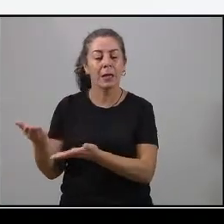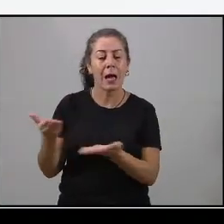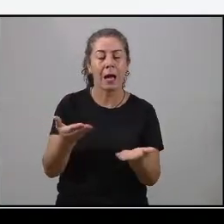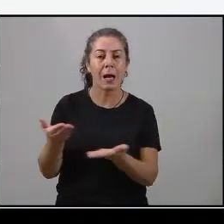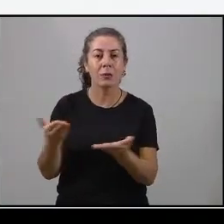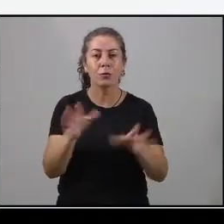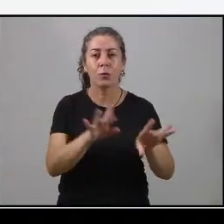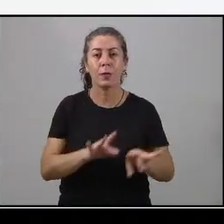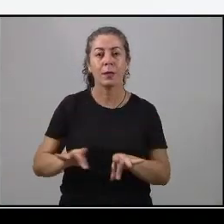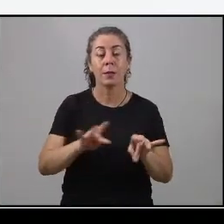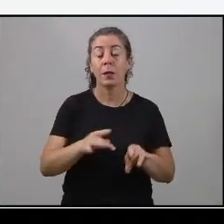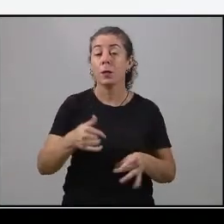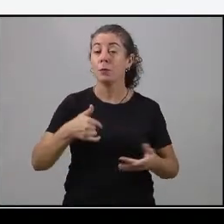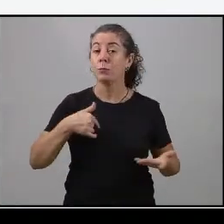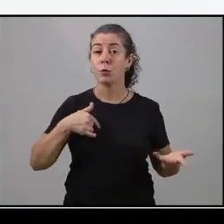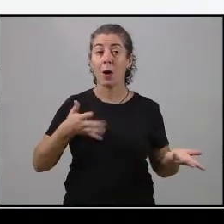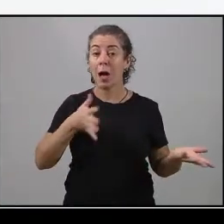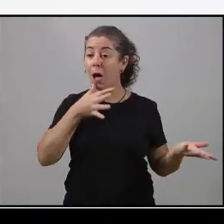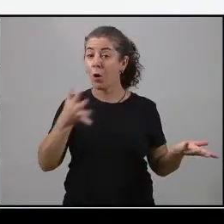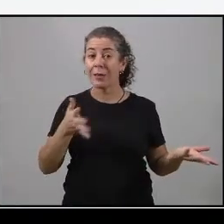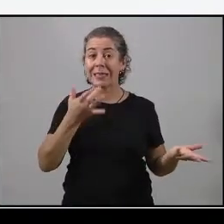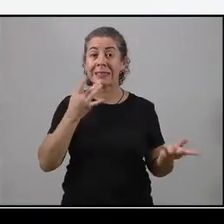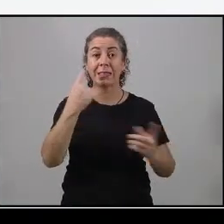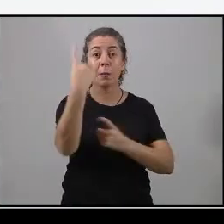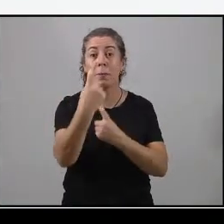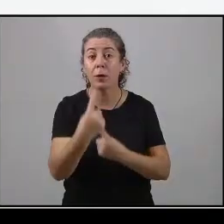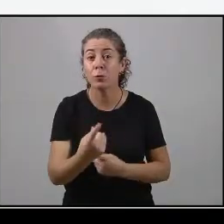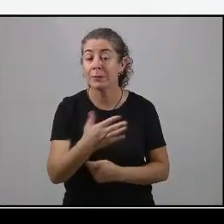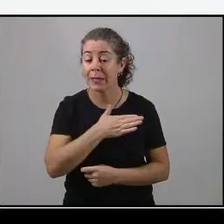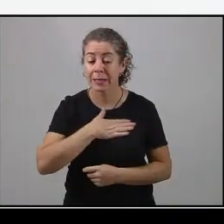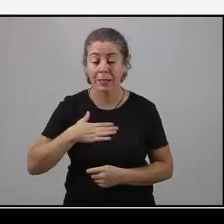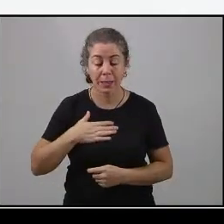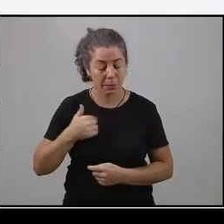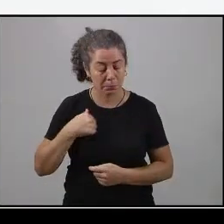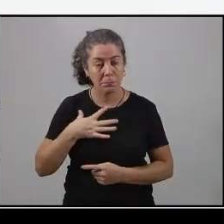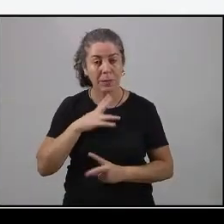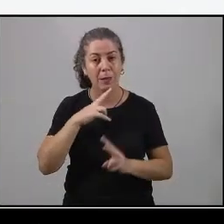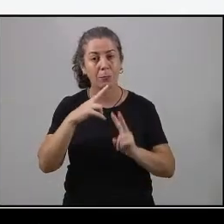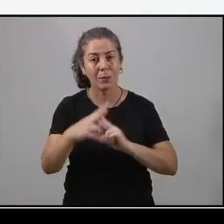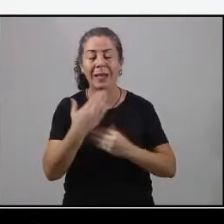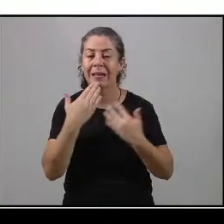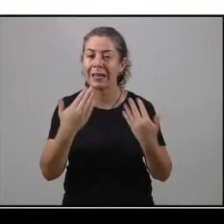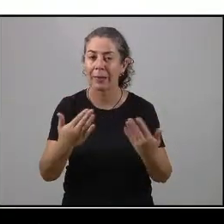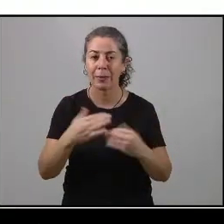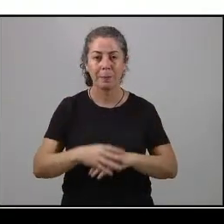su disposición para cualquier cuestión o pregunta que deseen formular. Gracias.